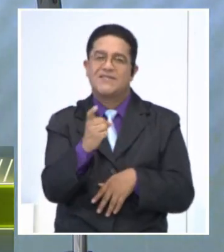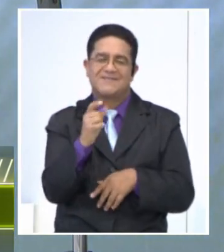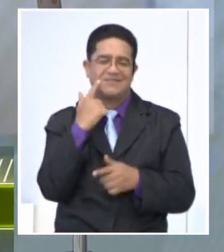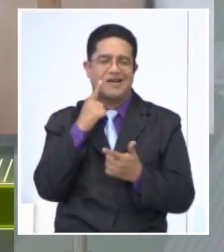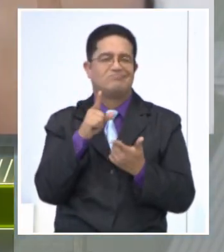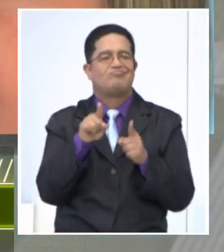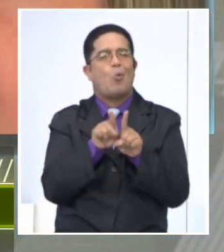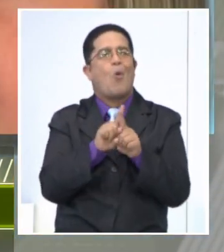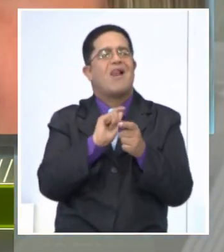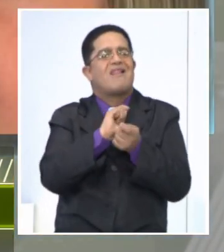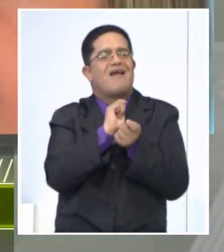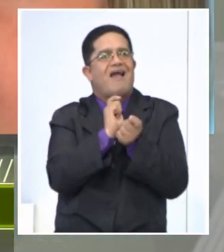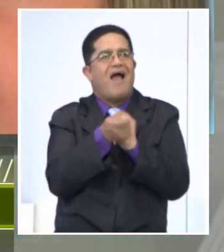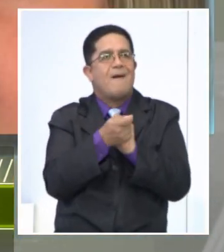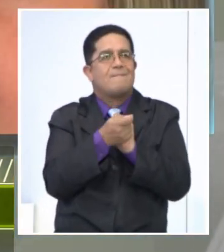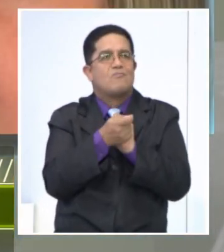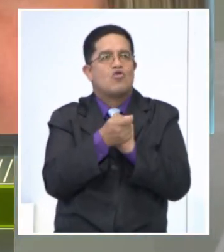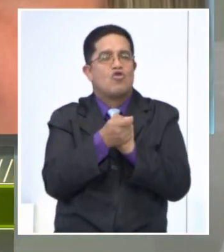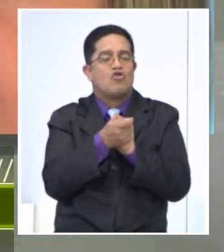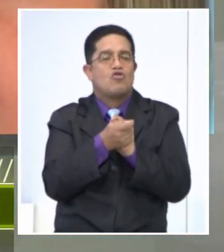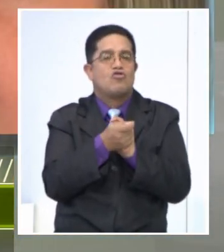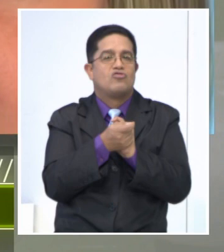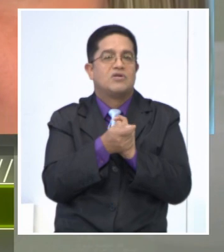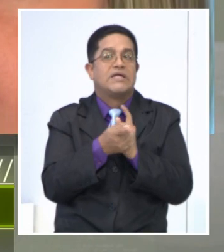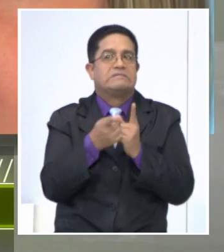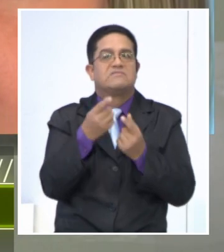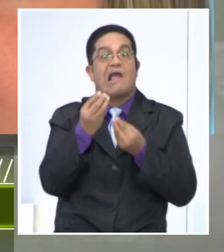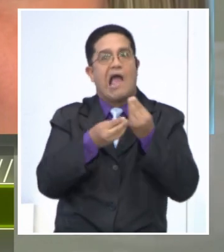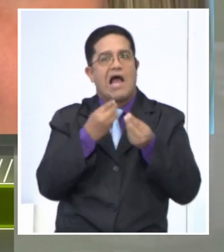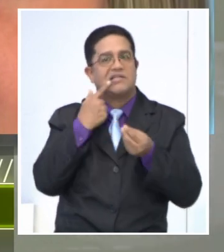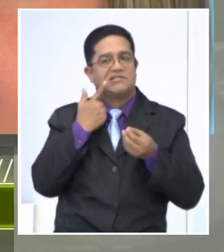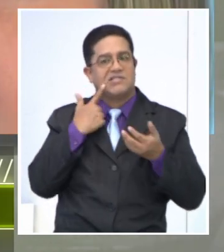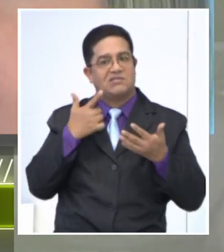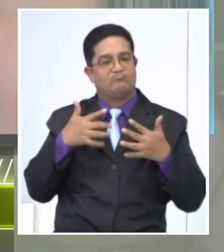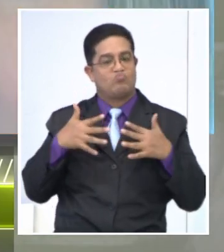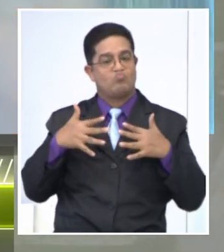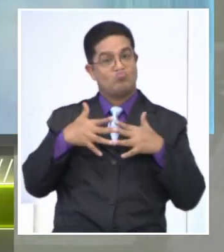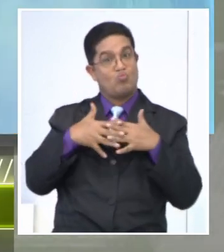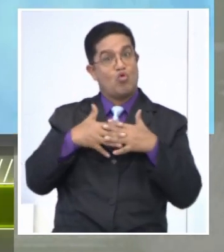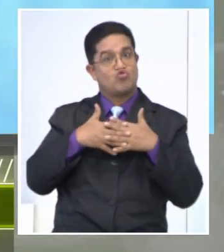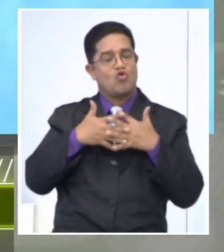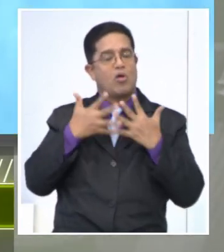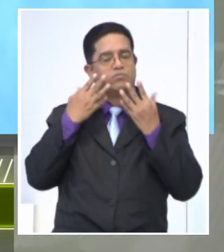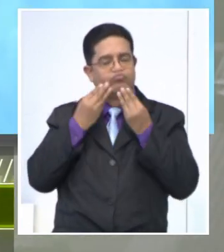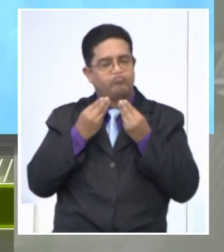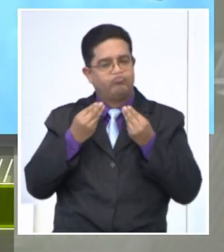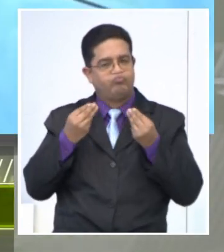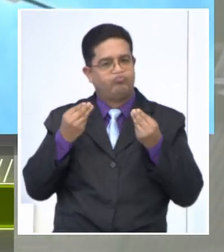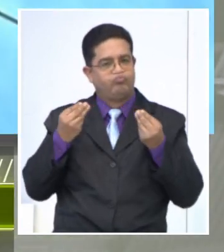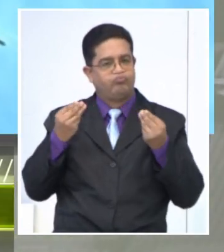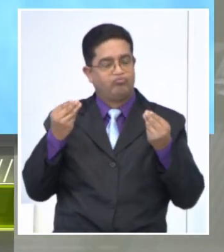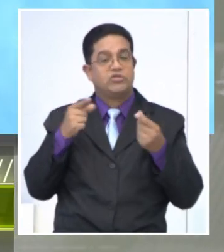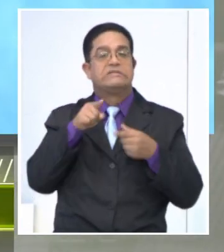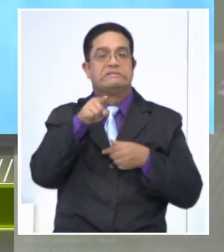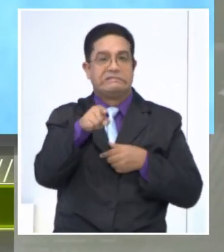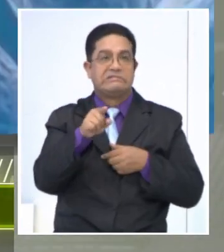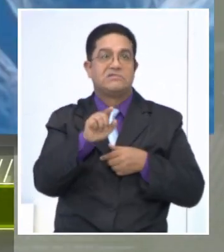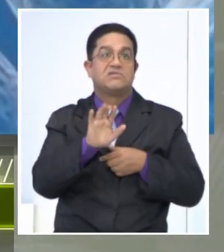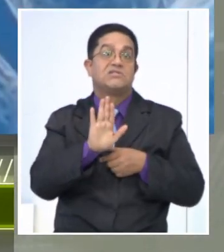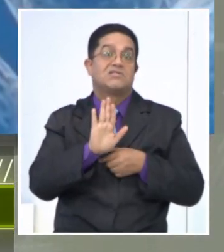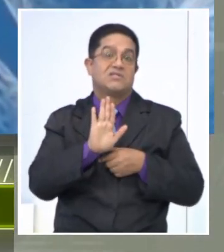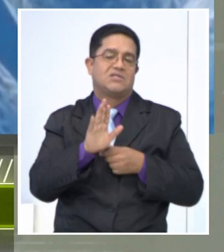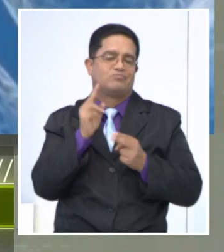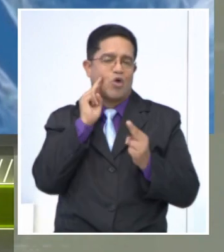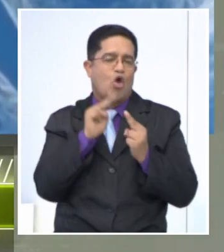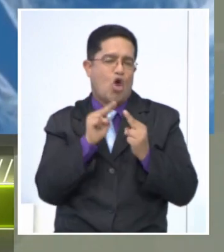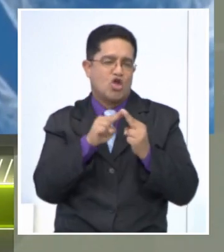etcétera, y lo que hace es que simplemente relaja el músculo en unas zonas y permite que actúe en otras zonas y con eso y conociendo la